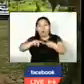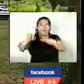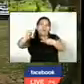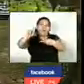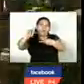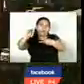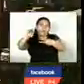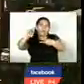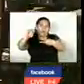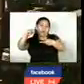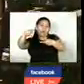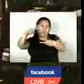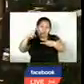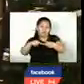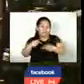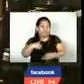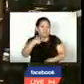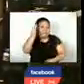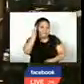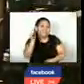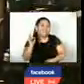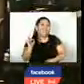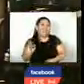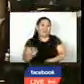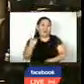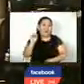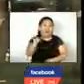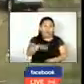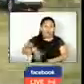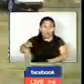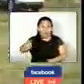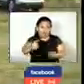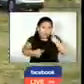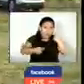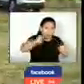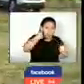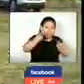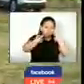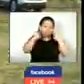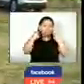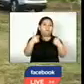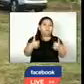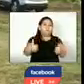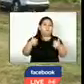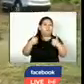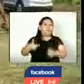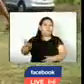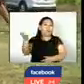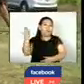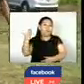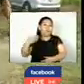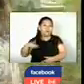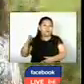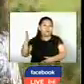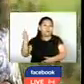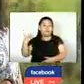agradable créanme que visitar este lugar es una experiencia que le